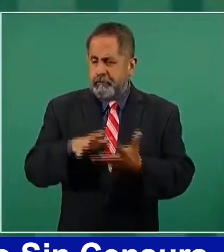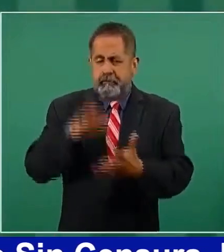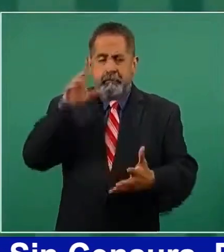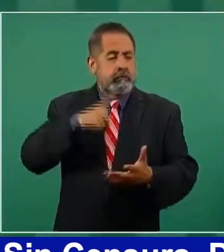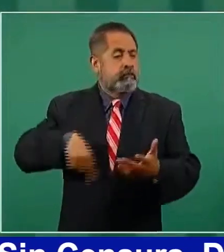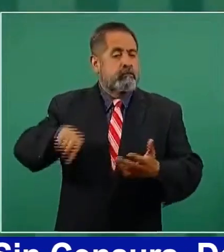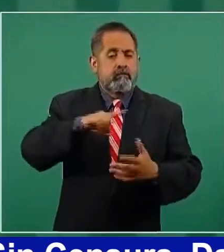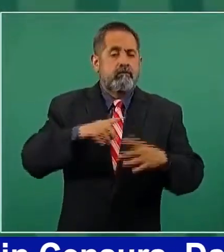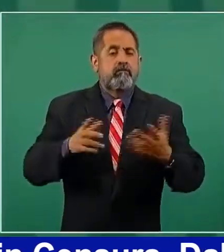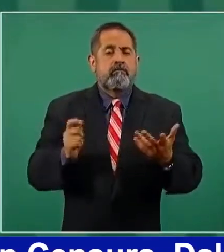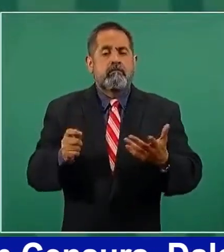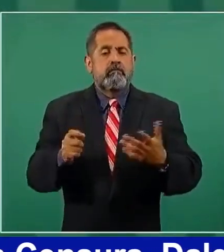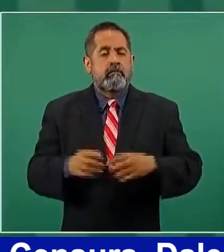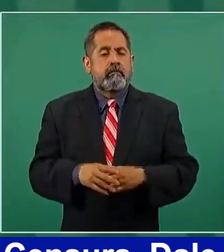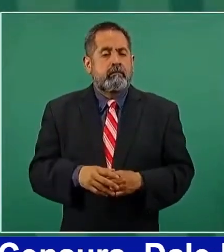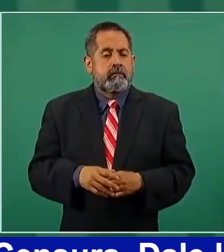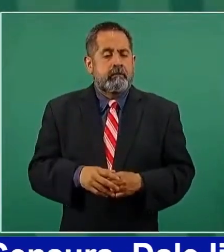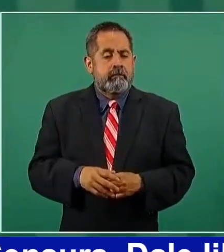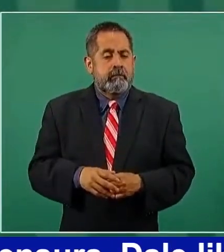está